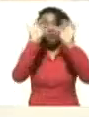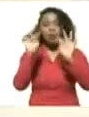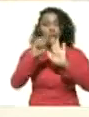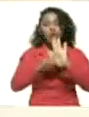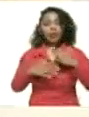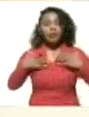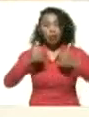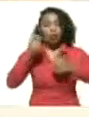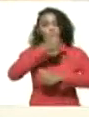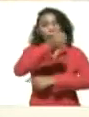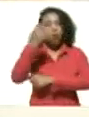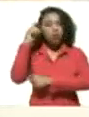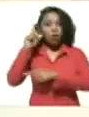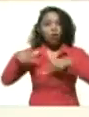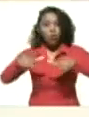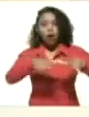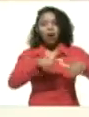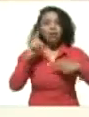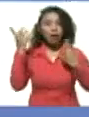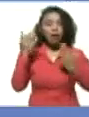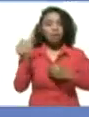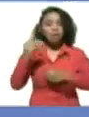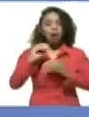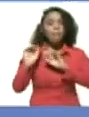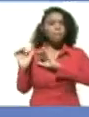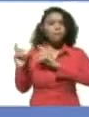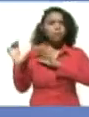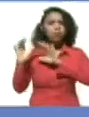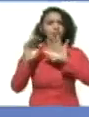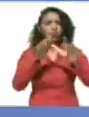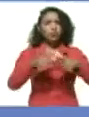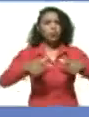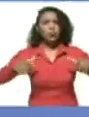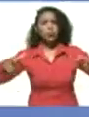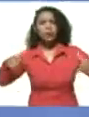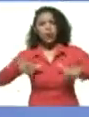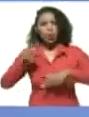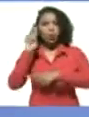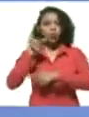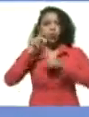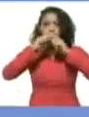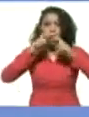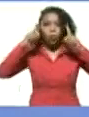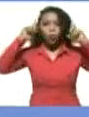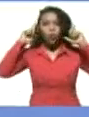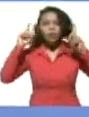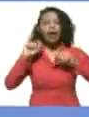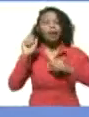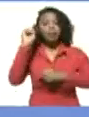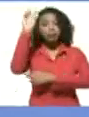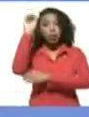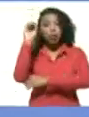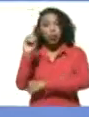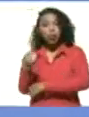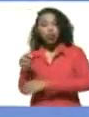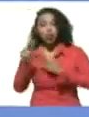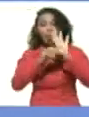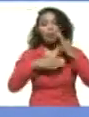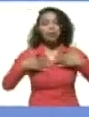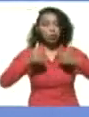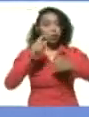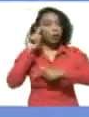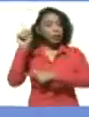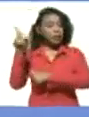en cada uno de los espacios del gran aglomeración como han anunciado estas medidas el uso del tapabocas el uso del semáforo en la bioseguridad y el